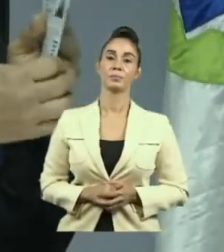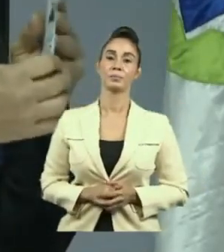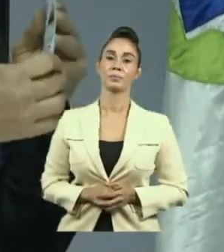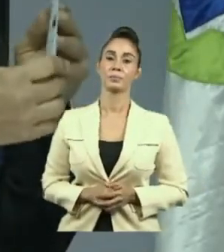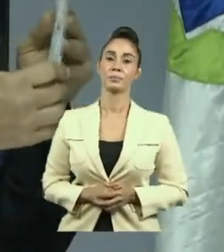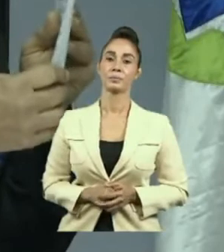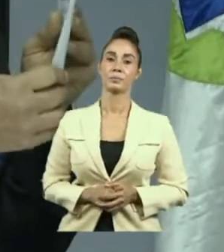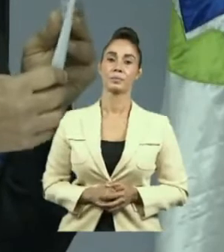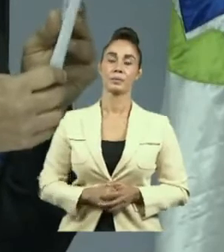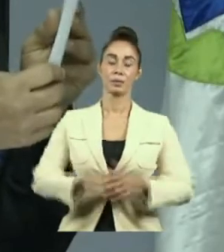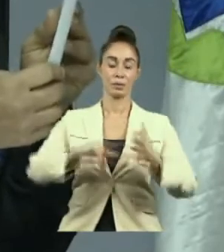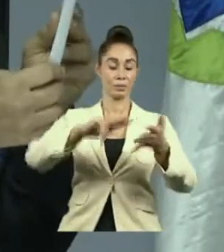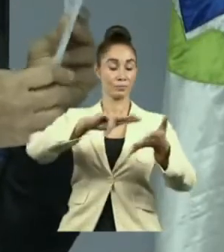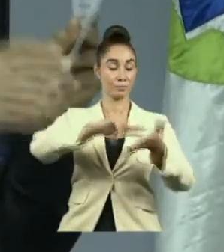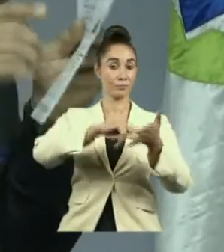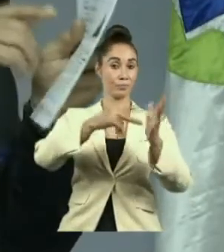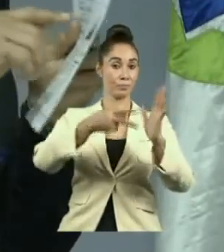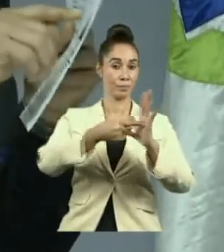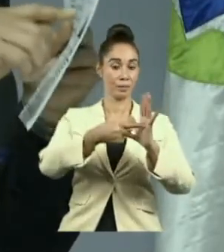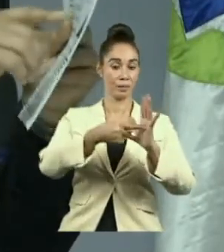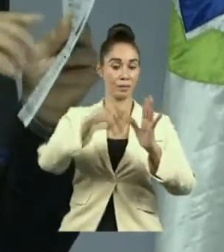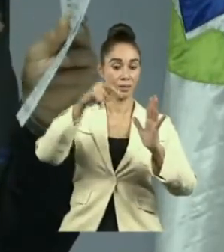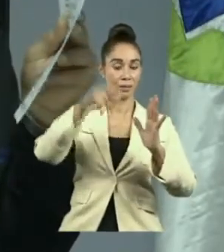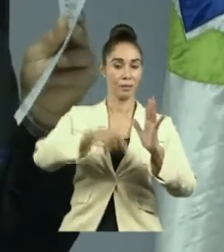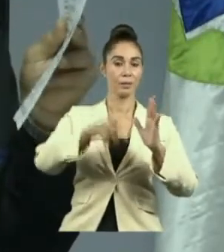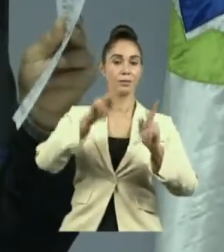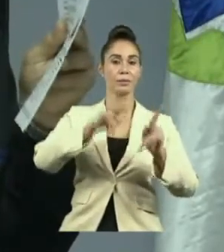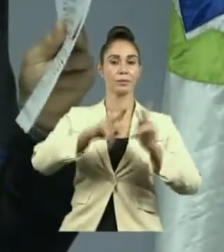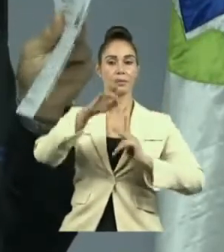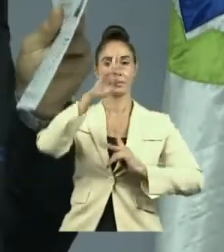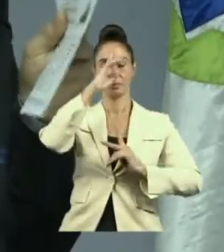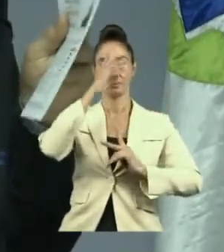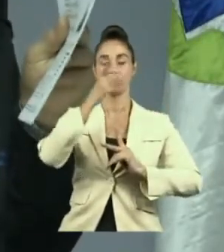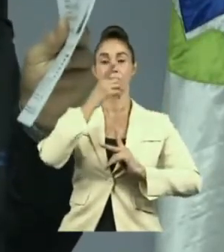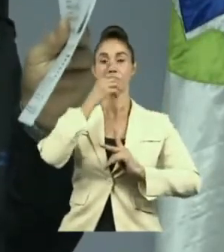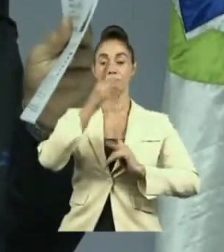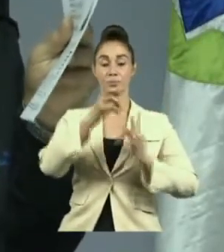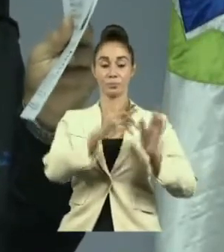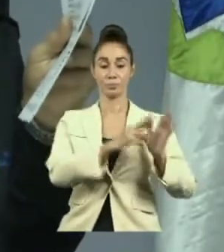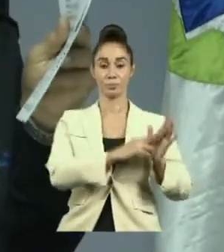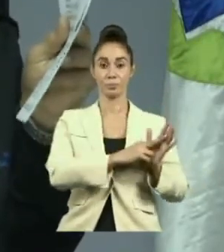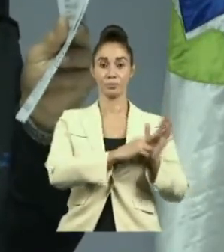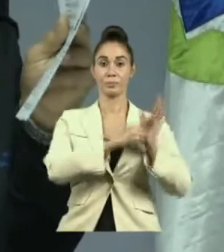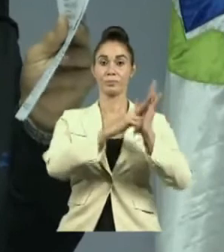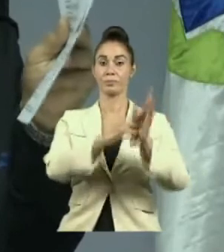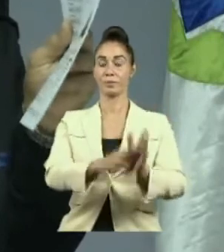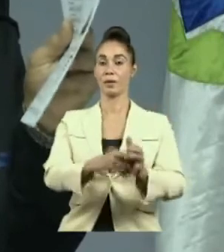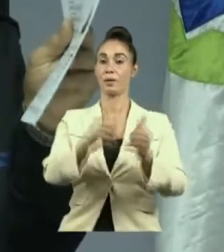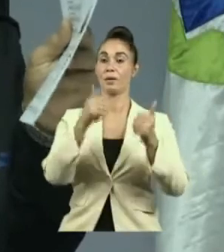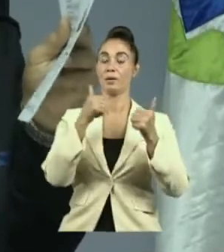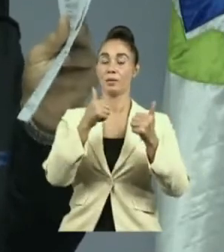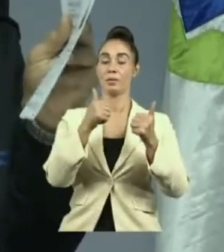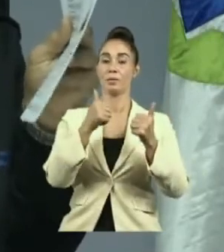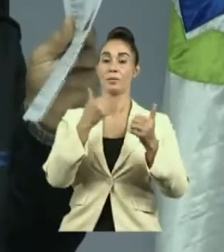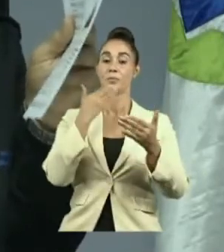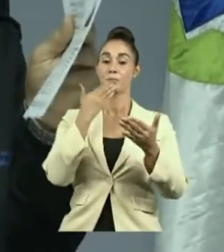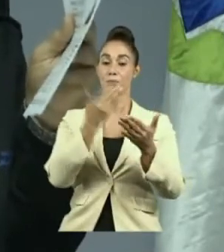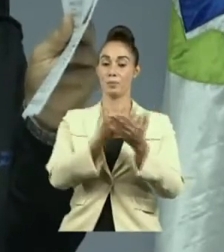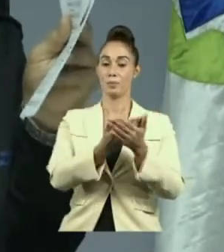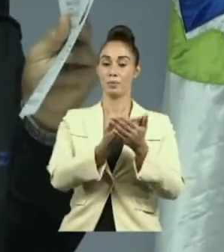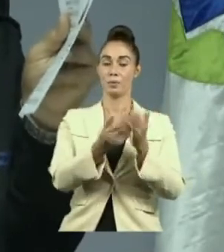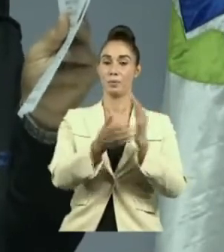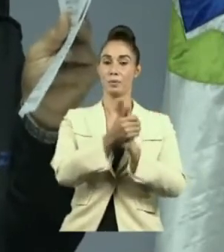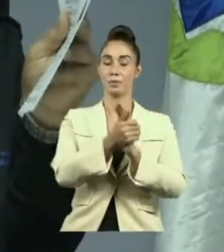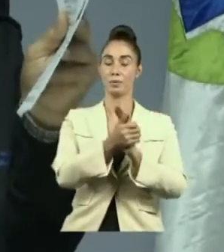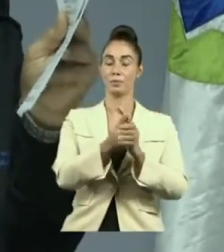población dominicana ha dado una respuesta bastante capaz desde el